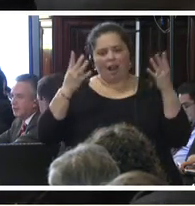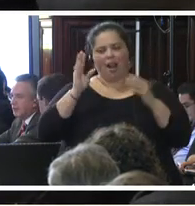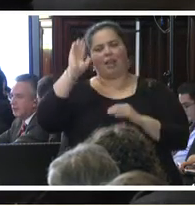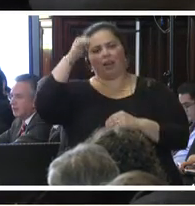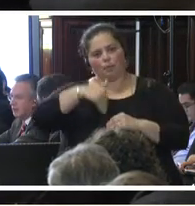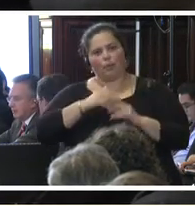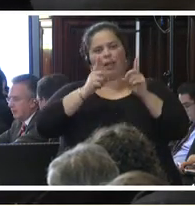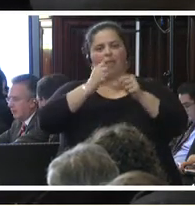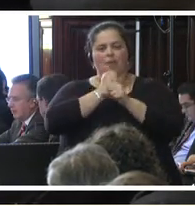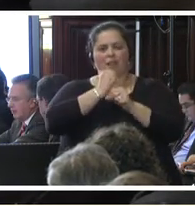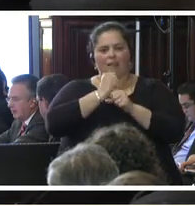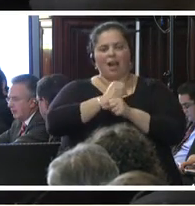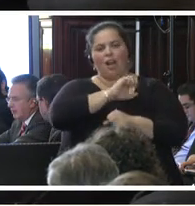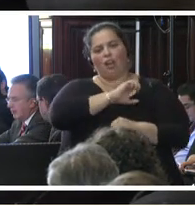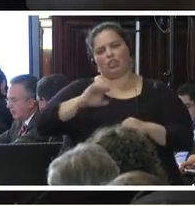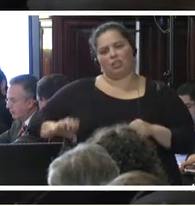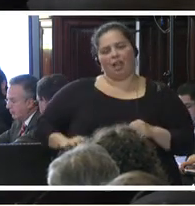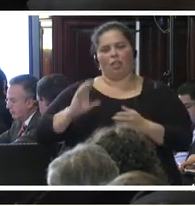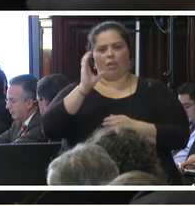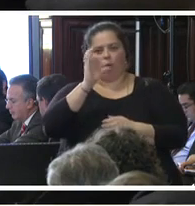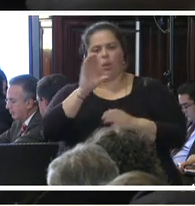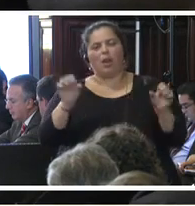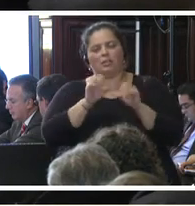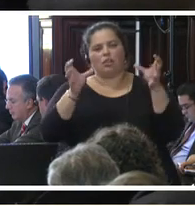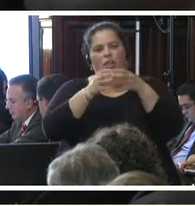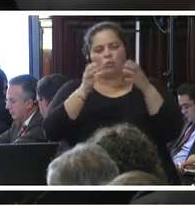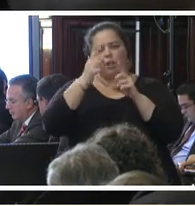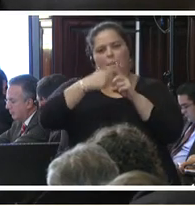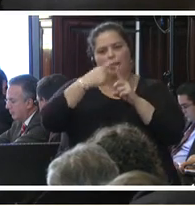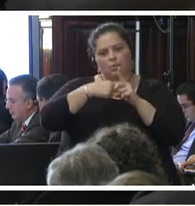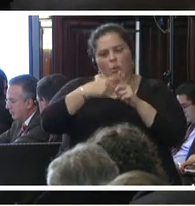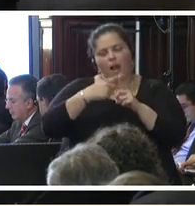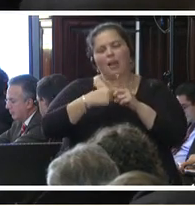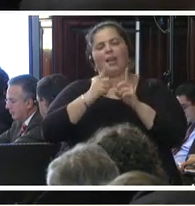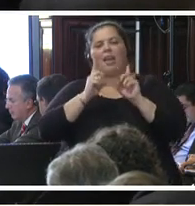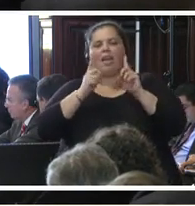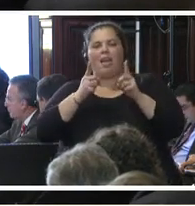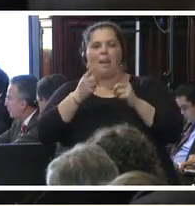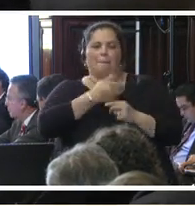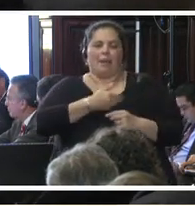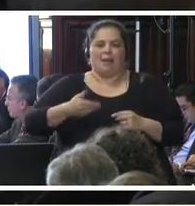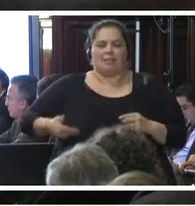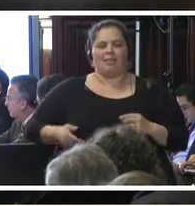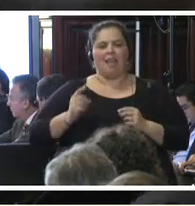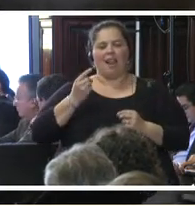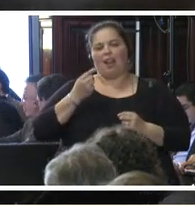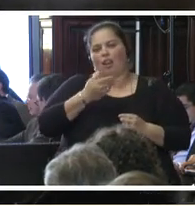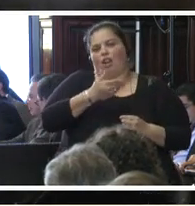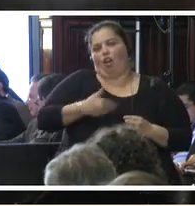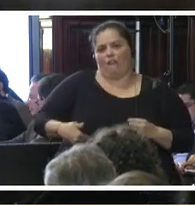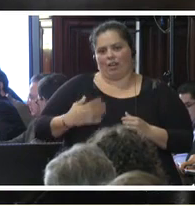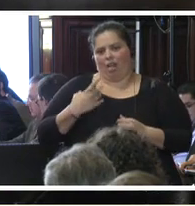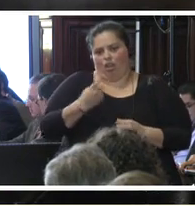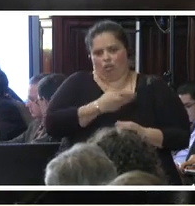los estados vecinos de Coahuila en reuniones mensualmente que preside el gobernador y las